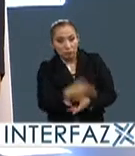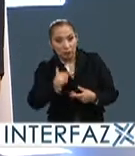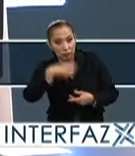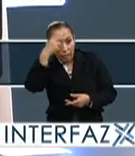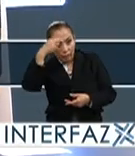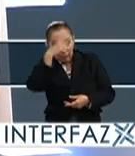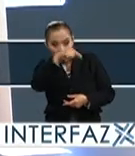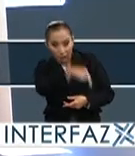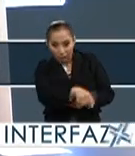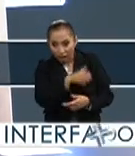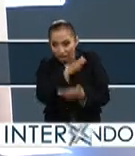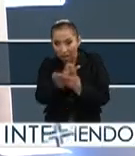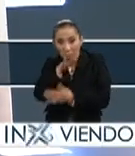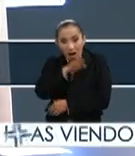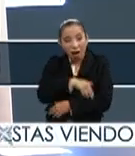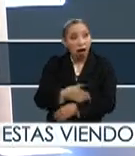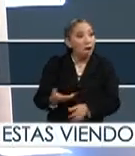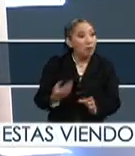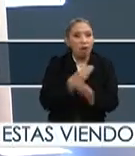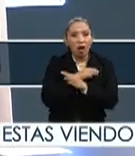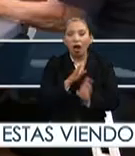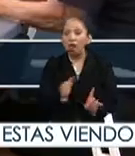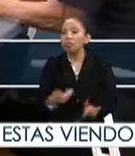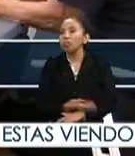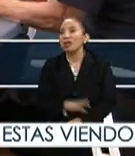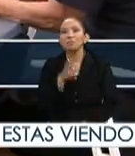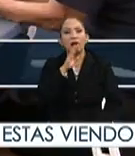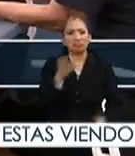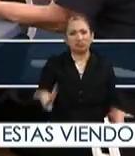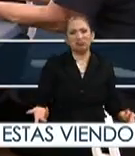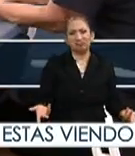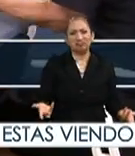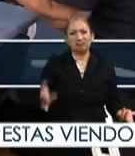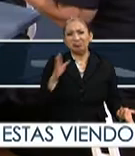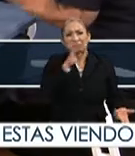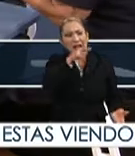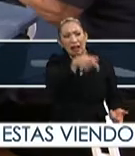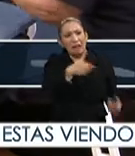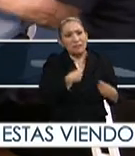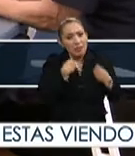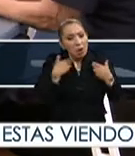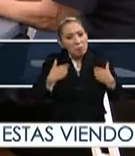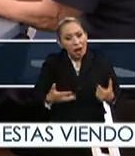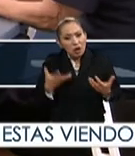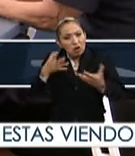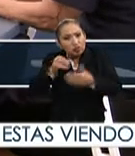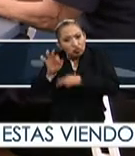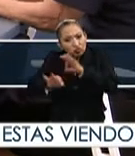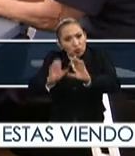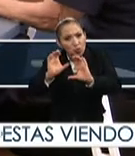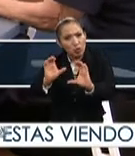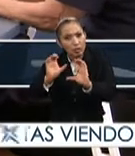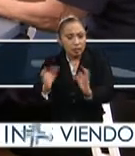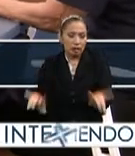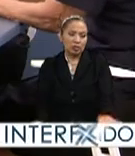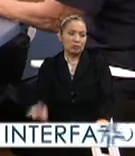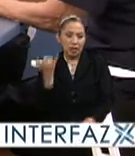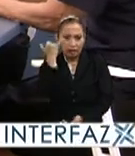cuya moralidad, etcétera, no es la adecuada porque pues, van a tener vidas humanas en sus manos, ¿no?